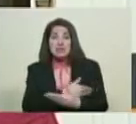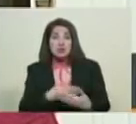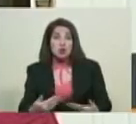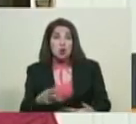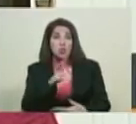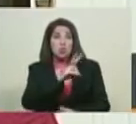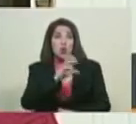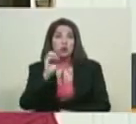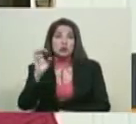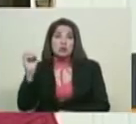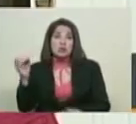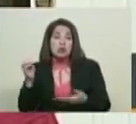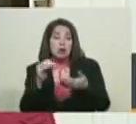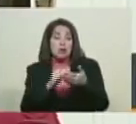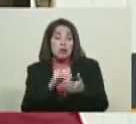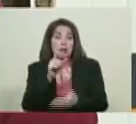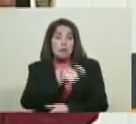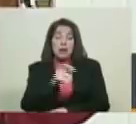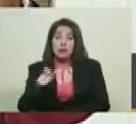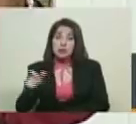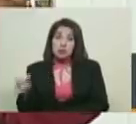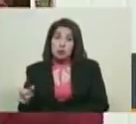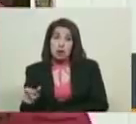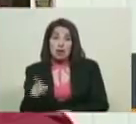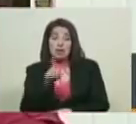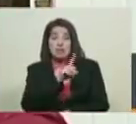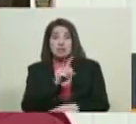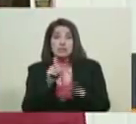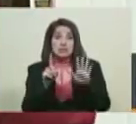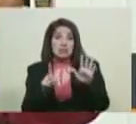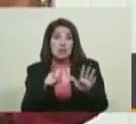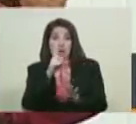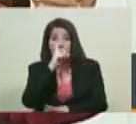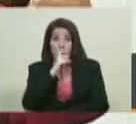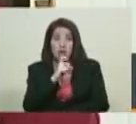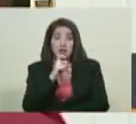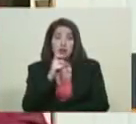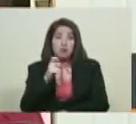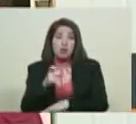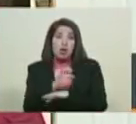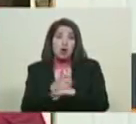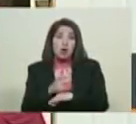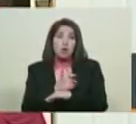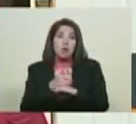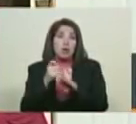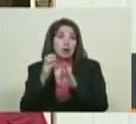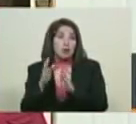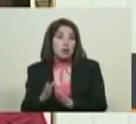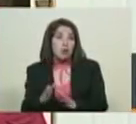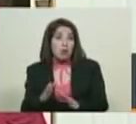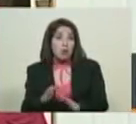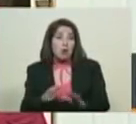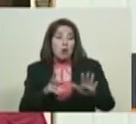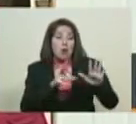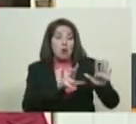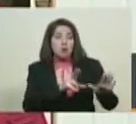1.200.000 colombianos y colombianas en estos 16 años de gobierno, 8 de Uribe y 8 de Santos.